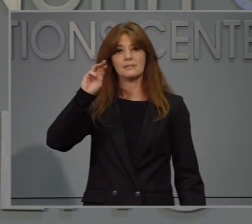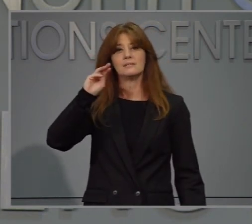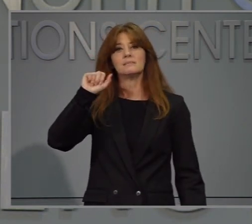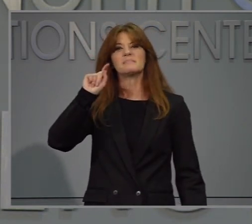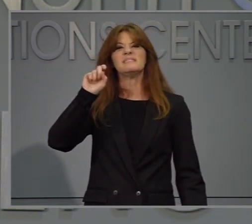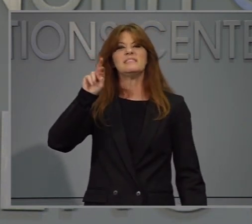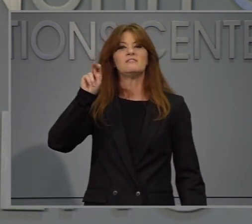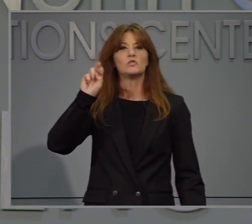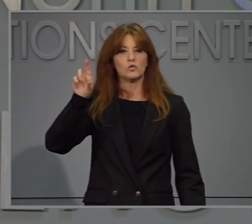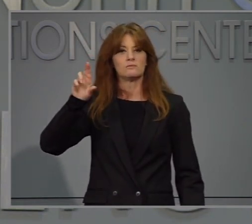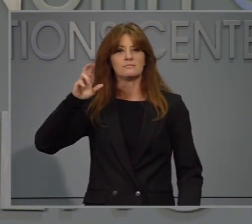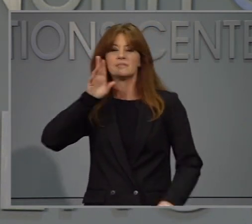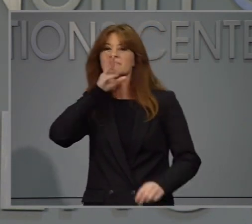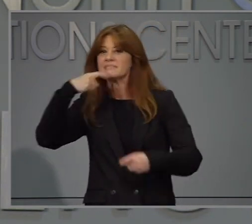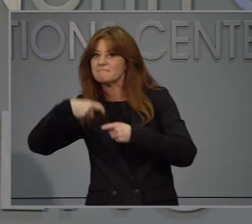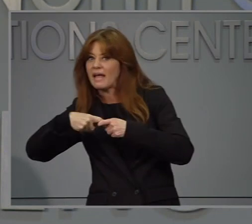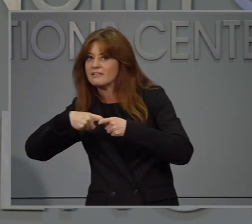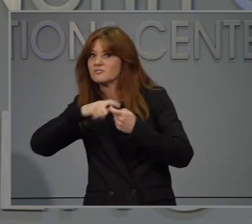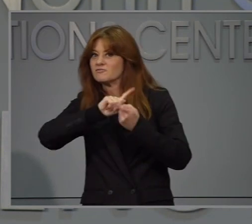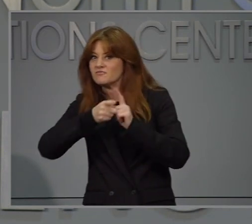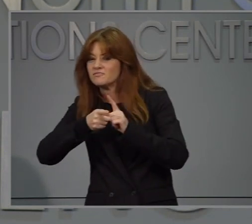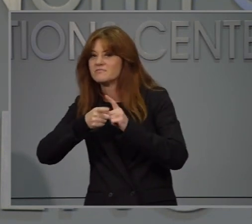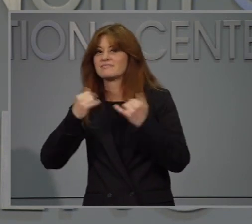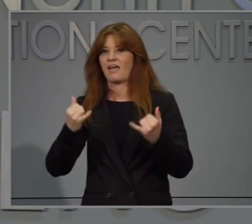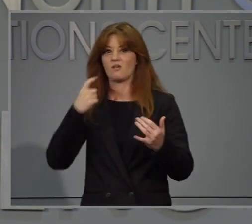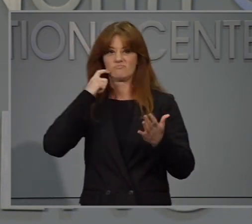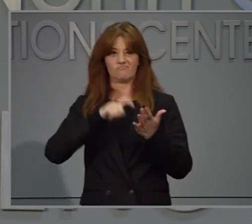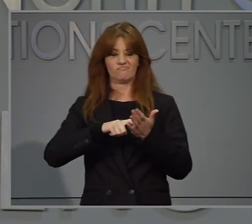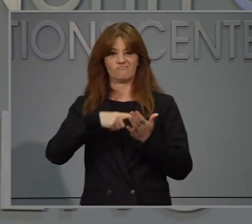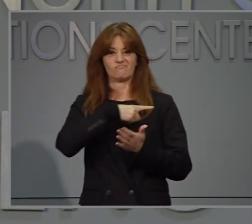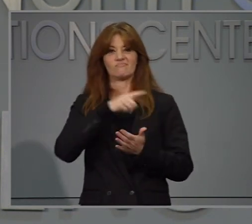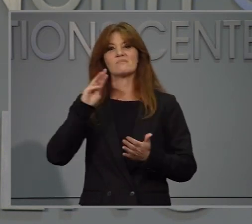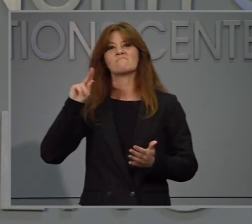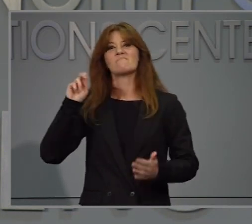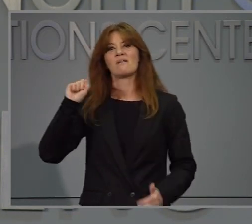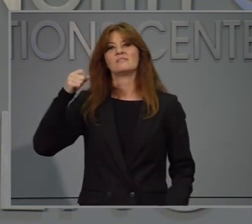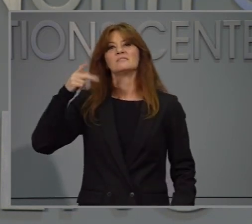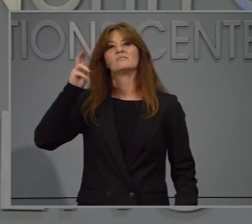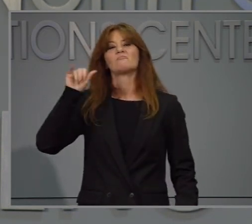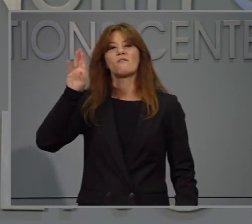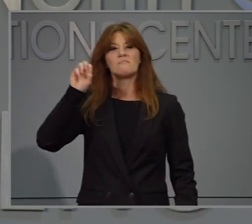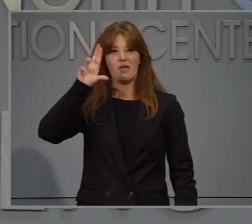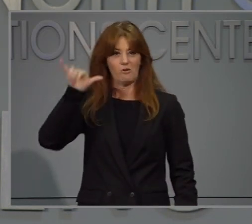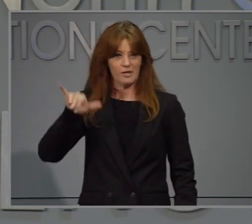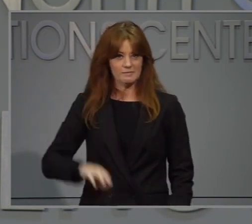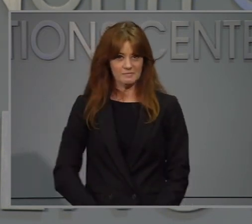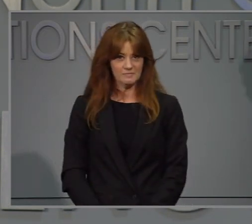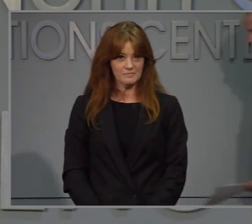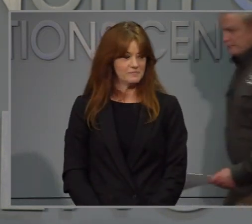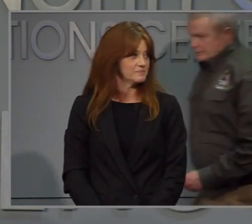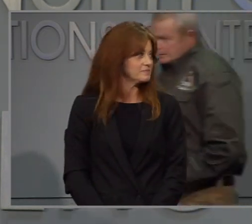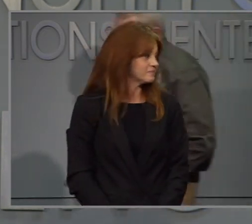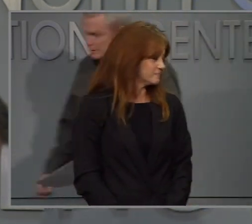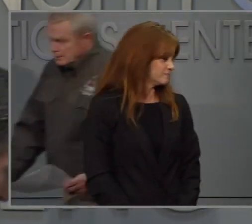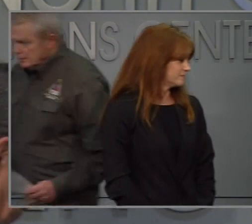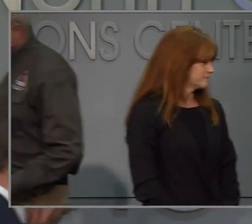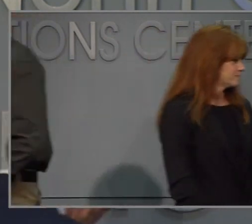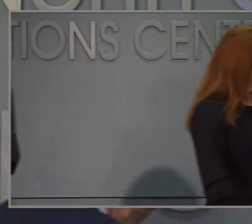nuestras intérpretes de español. Así es de que ahora voy a cederle la palabra a Mike Sprayberry.